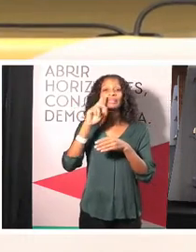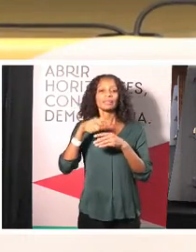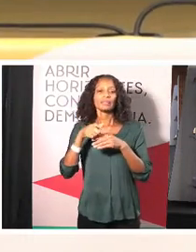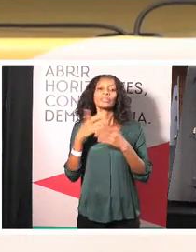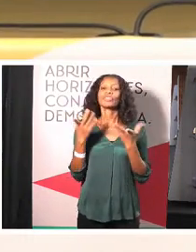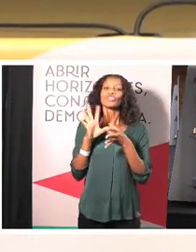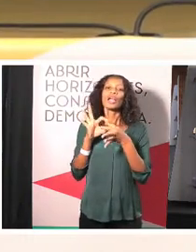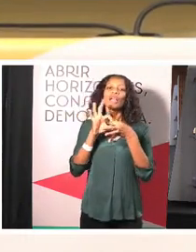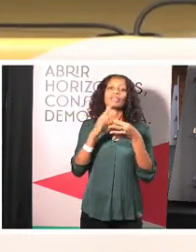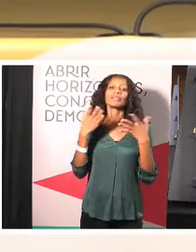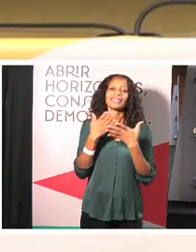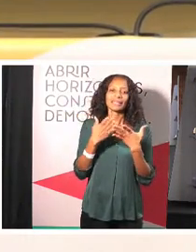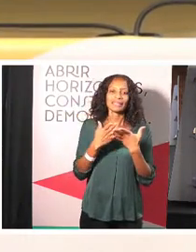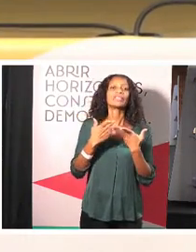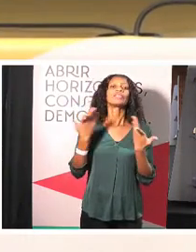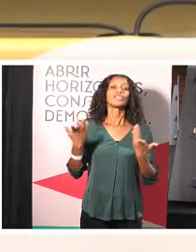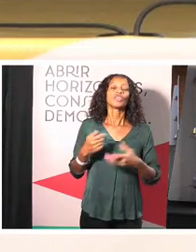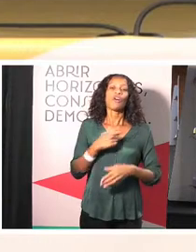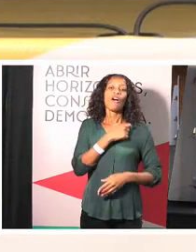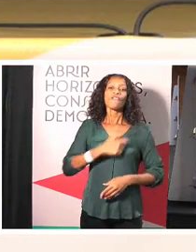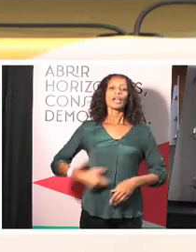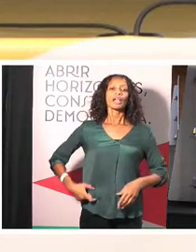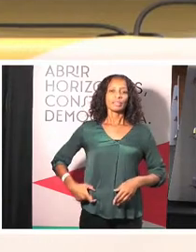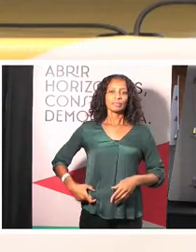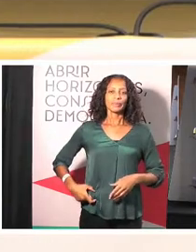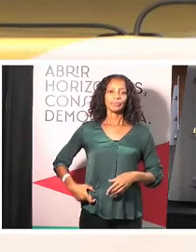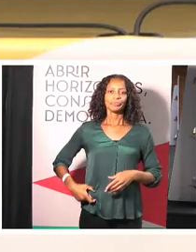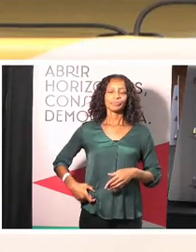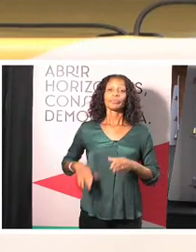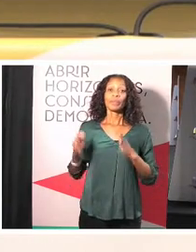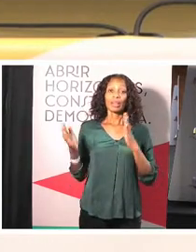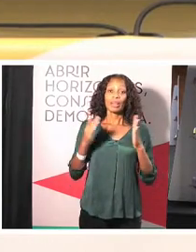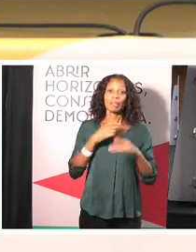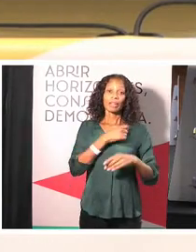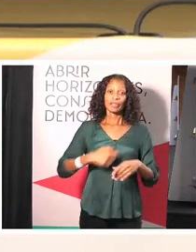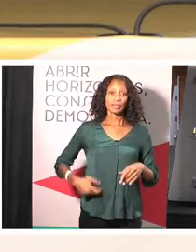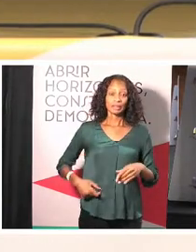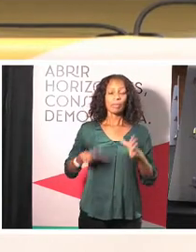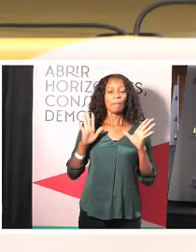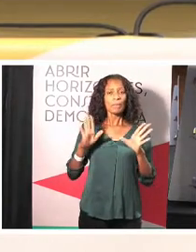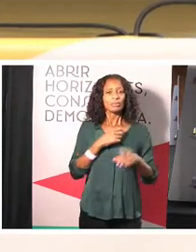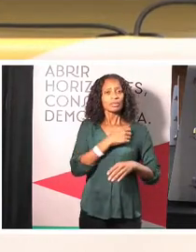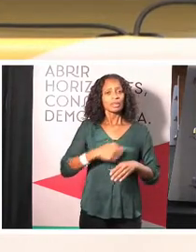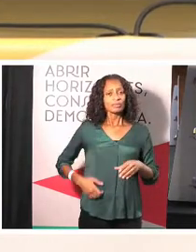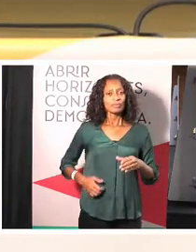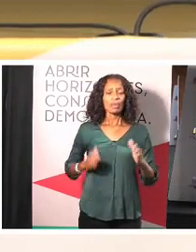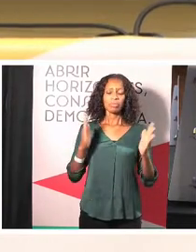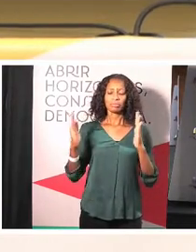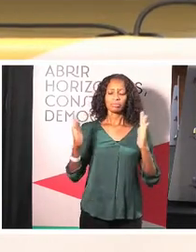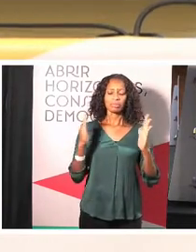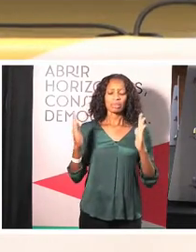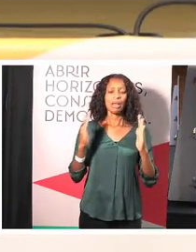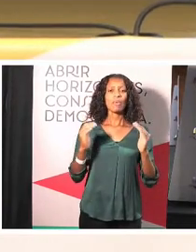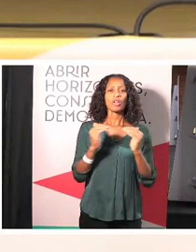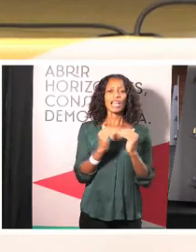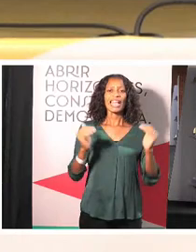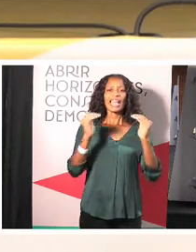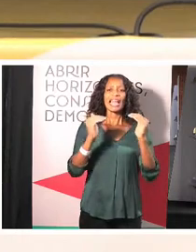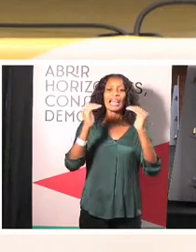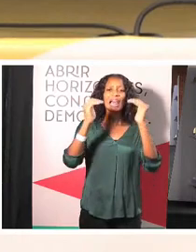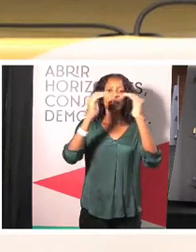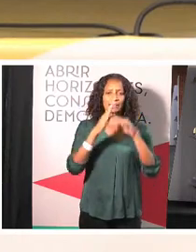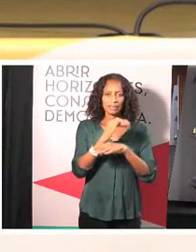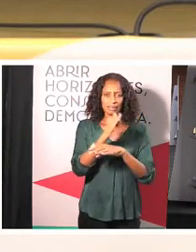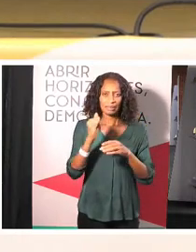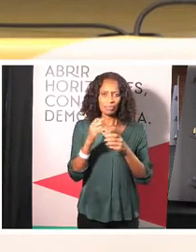allá del franquismo, era una relación de clase, ¿no? Unas alianzas que habían entre el Estado, los